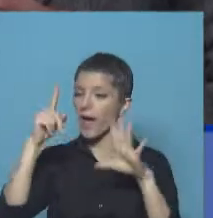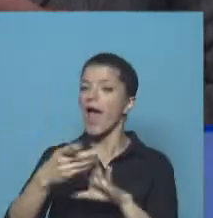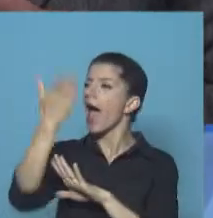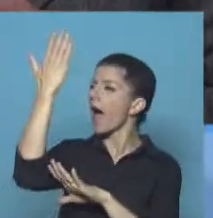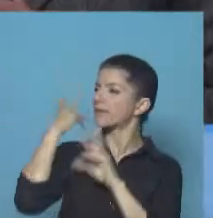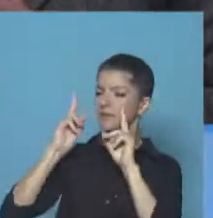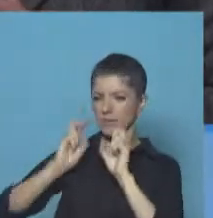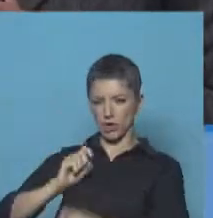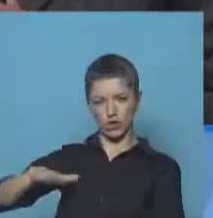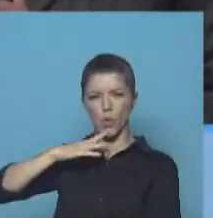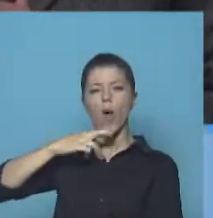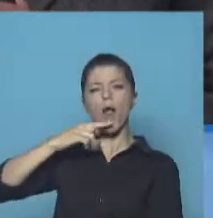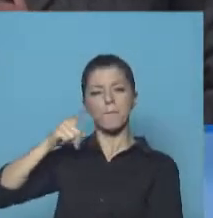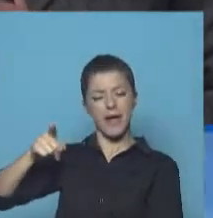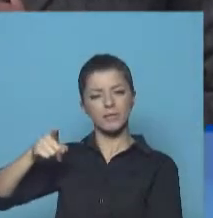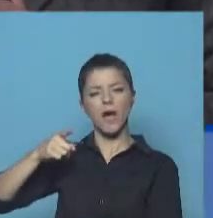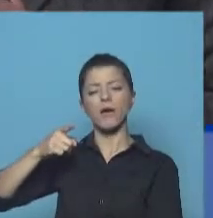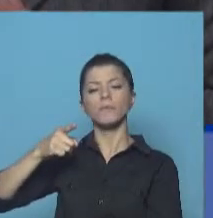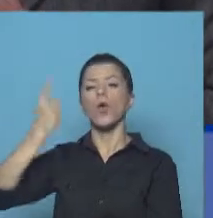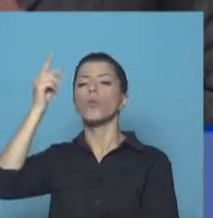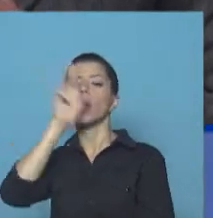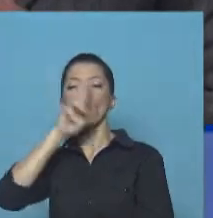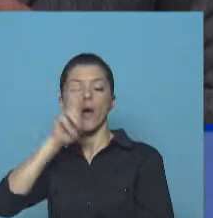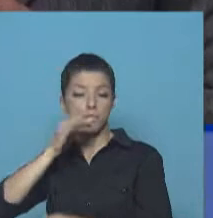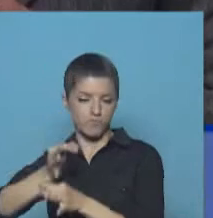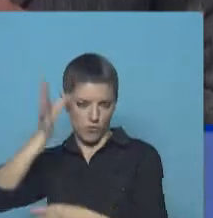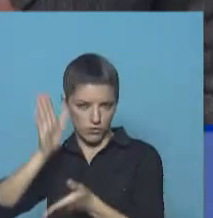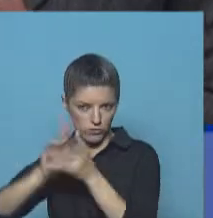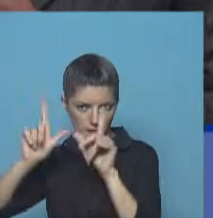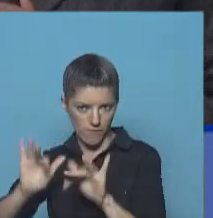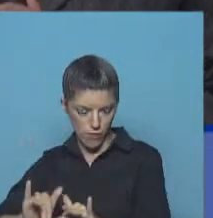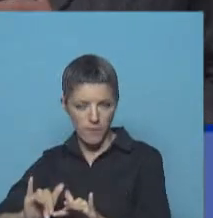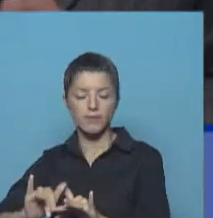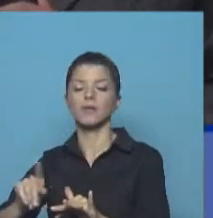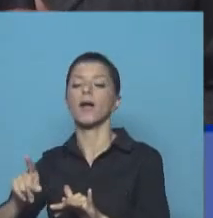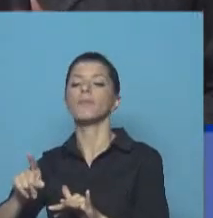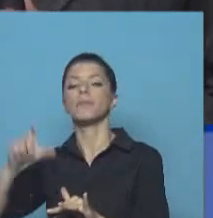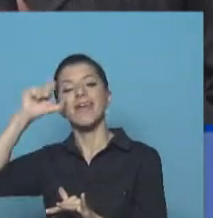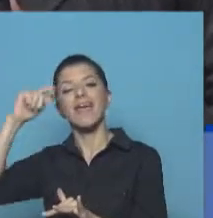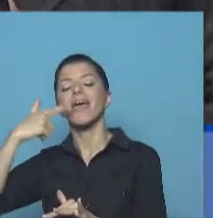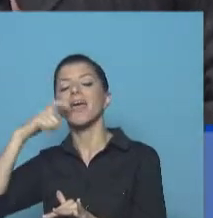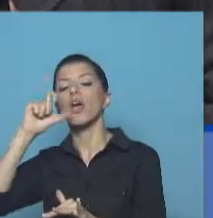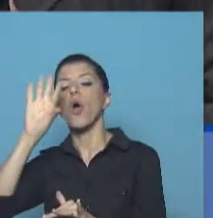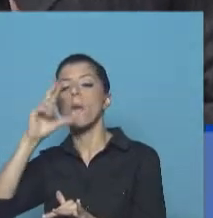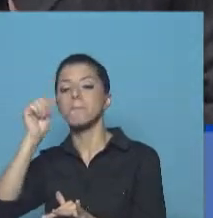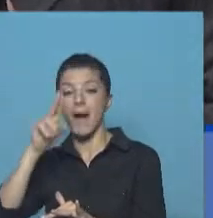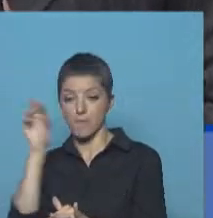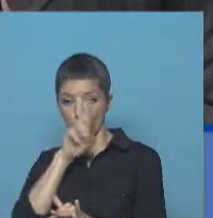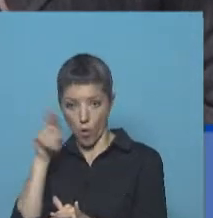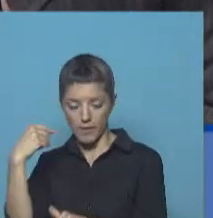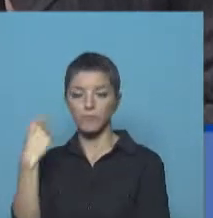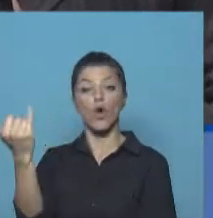hicimos en la ciudad de la plata donde una especialista en informática maría escobar nos señalaba que había encontrado